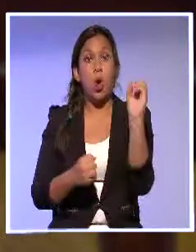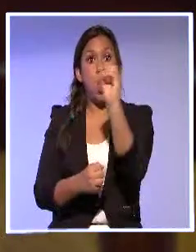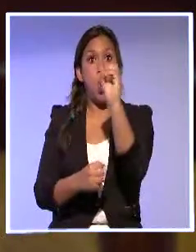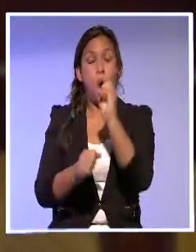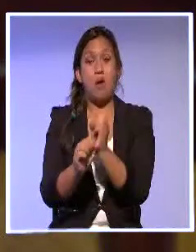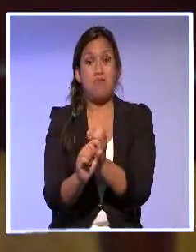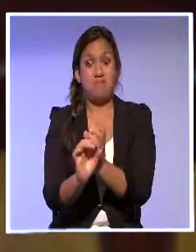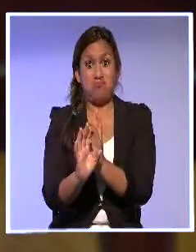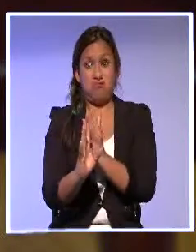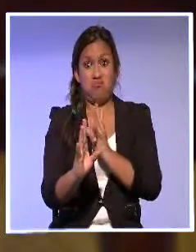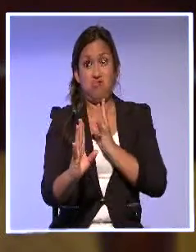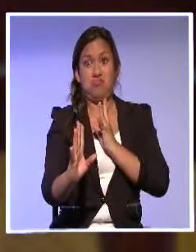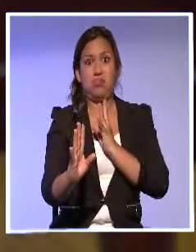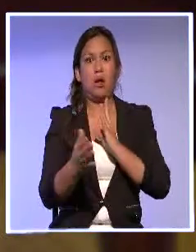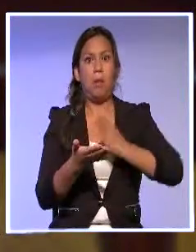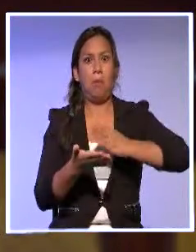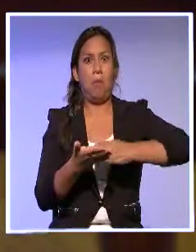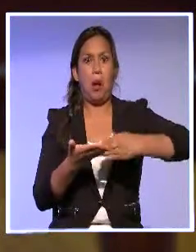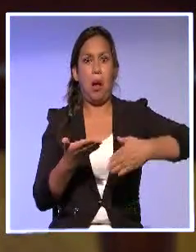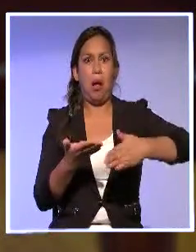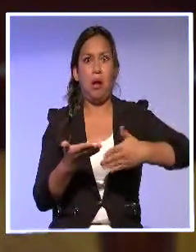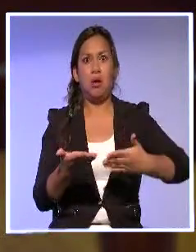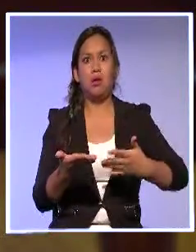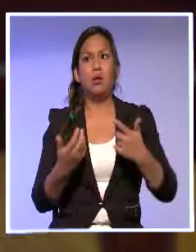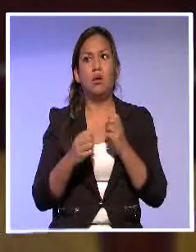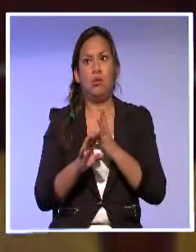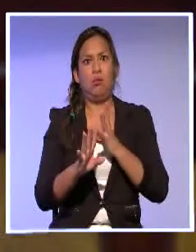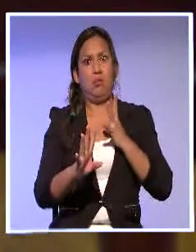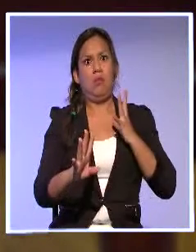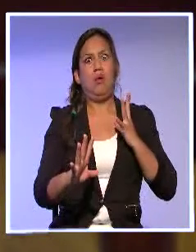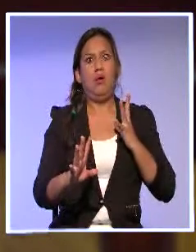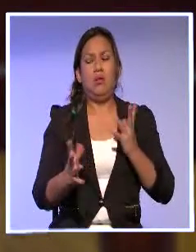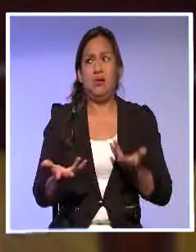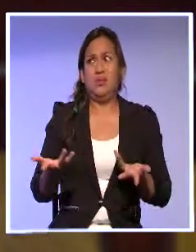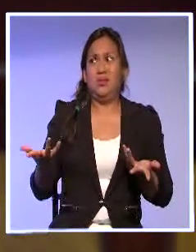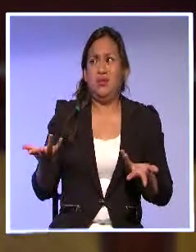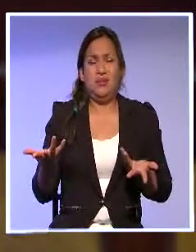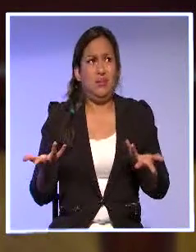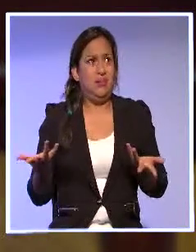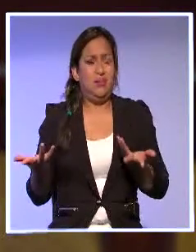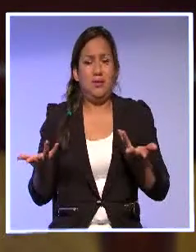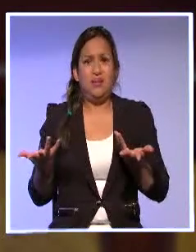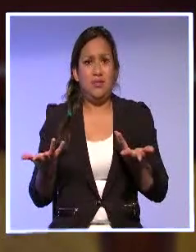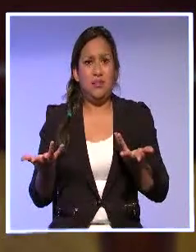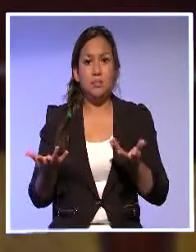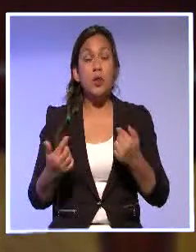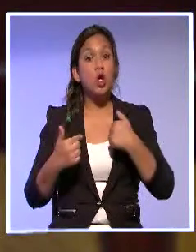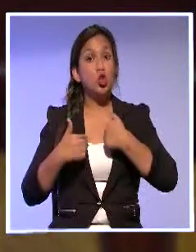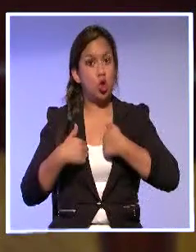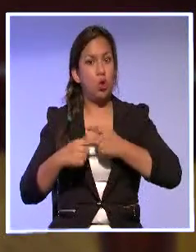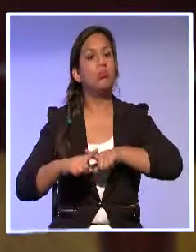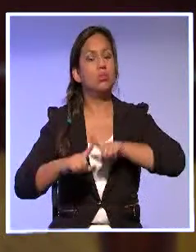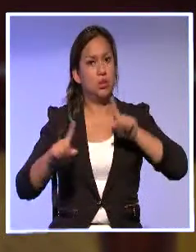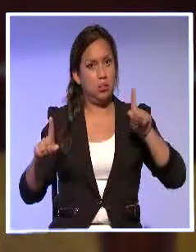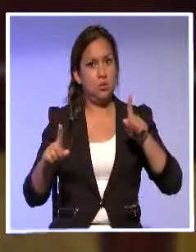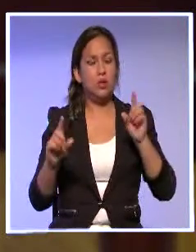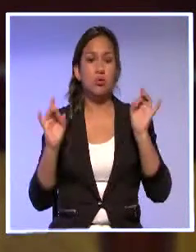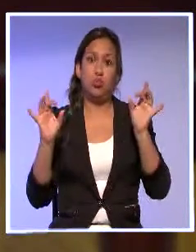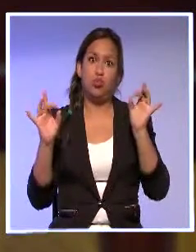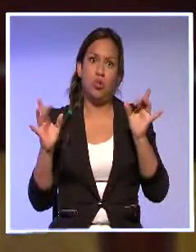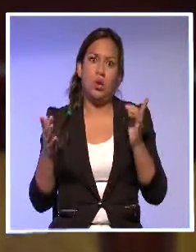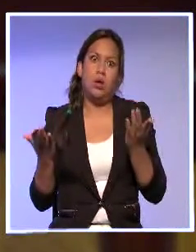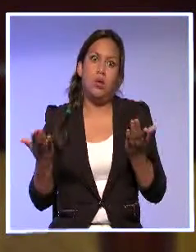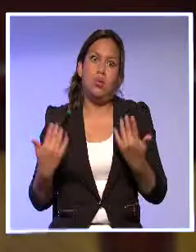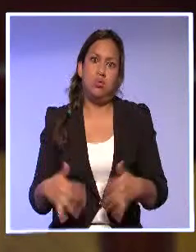para cocinar y dis ocuparse de mi caso no fue así o sea yo tuve suerte realmente y luego de que pues